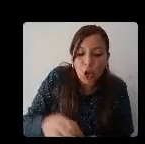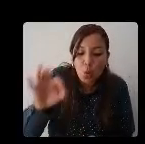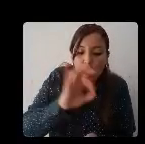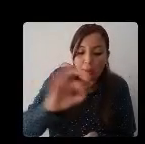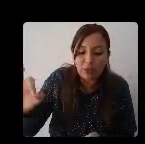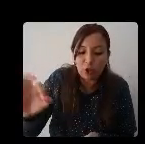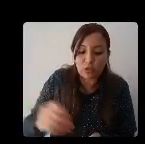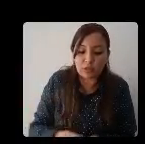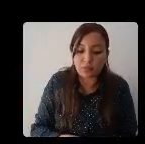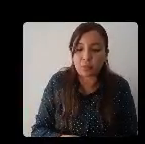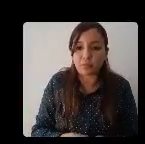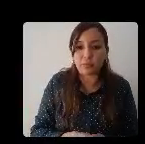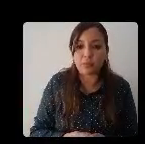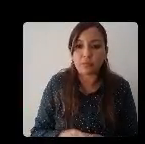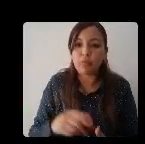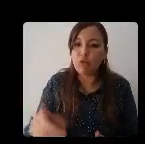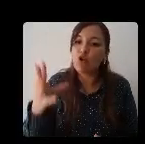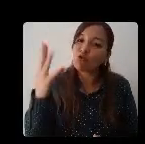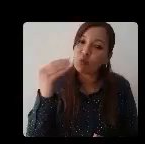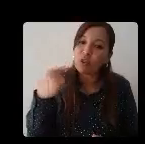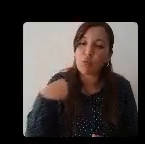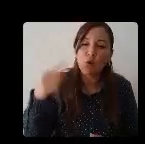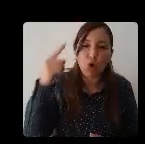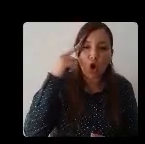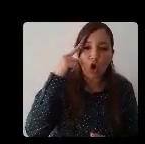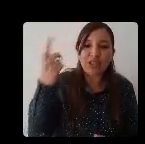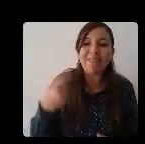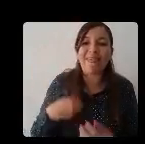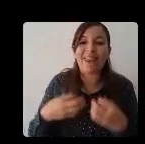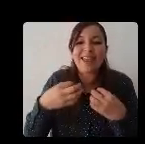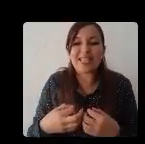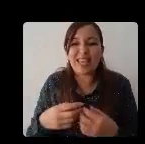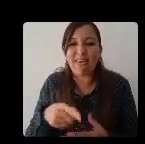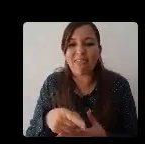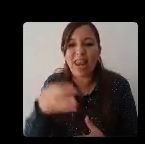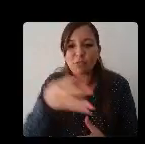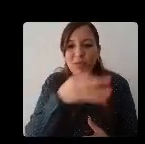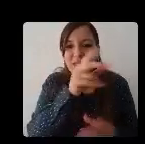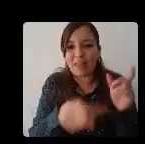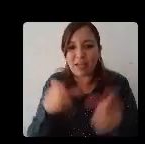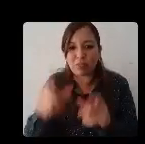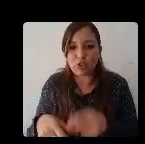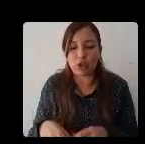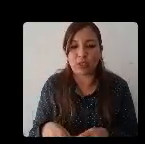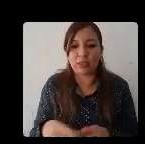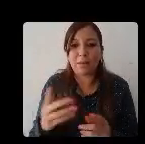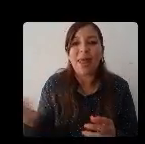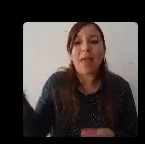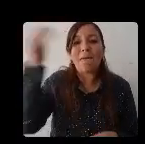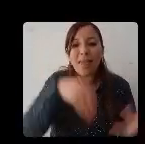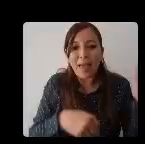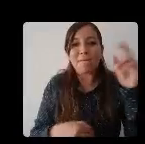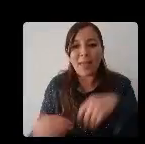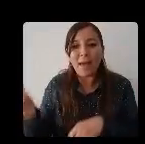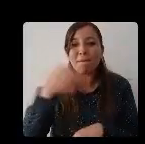y de tu comunidad, también por la dinámica, ya sea por la altura, también que están más altos, también luego